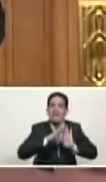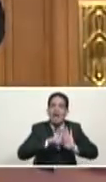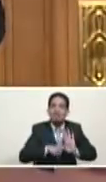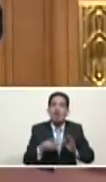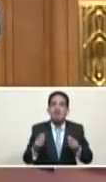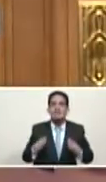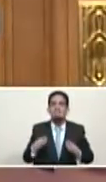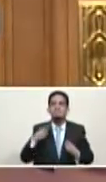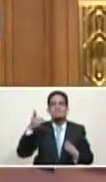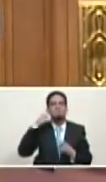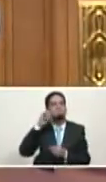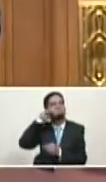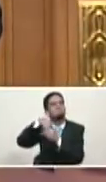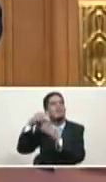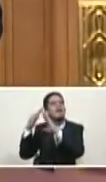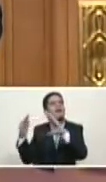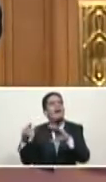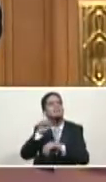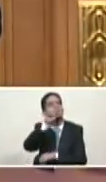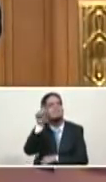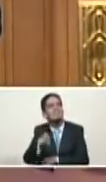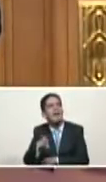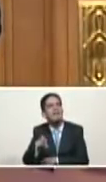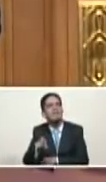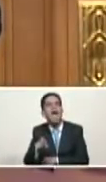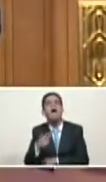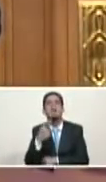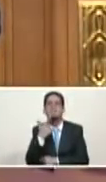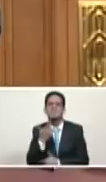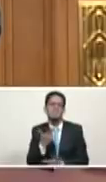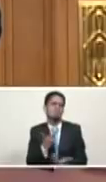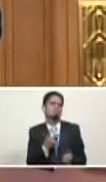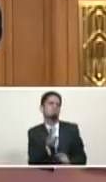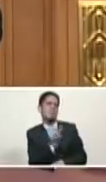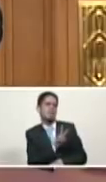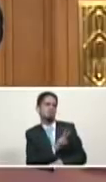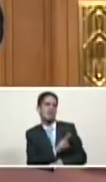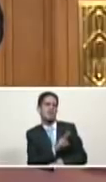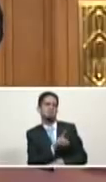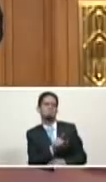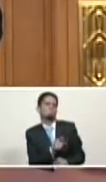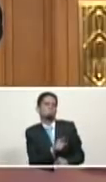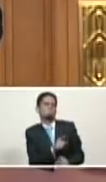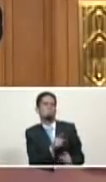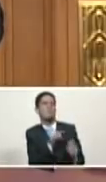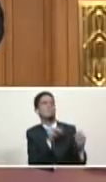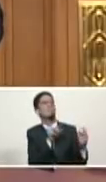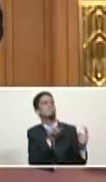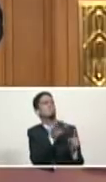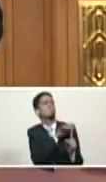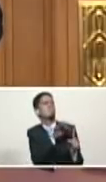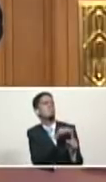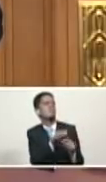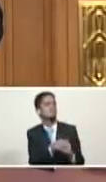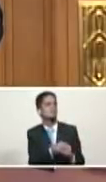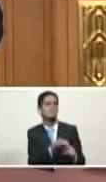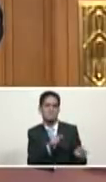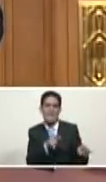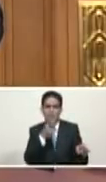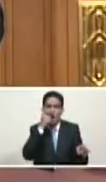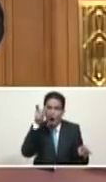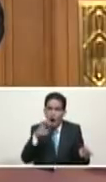palacete en Italia salió a cuestionar nuestra negociación con inversionistas estadounidenses. ¡Ladrón! ¡Bandido!